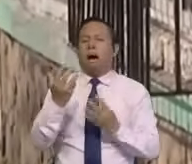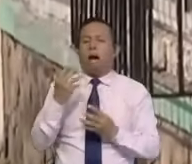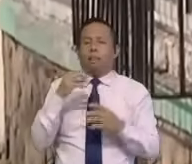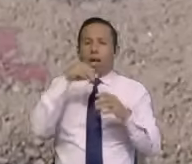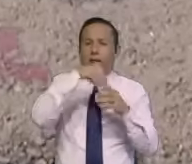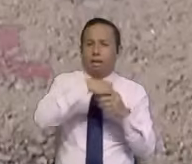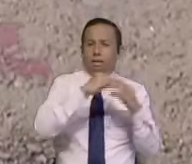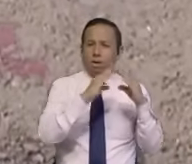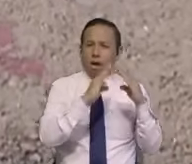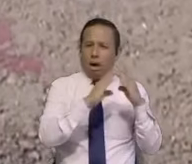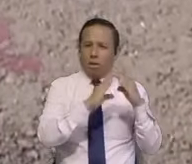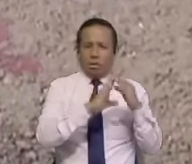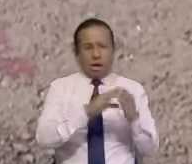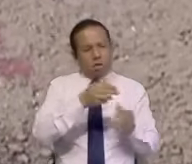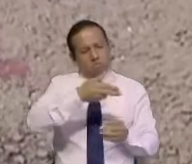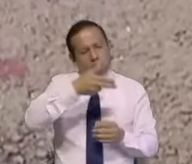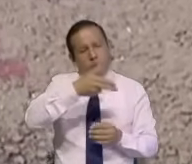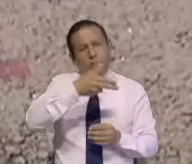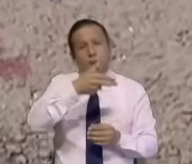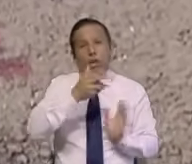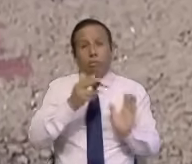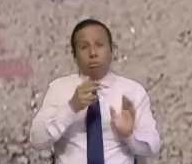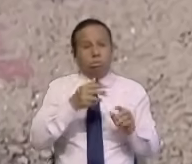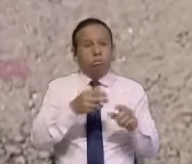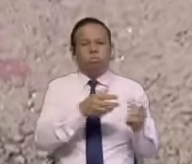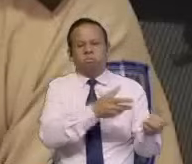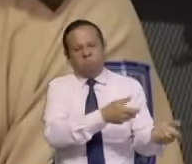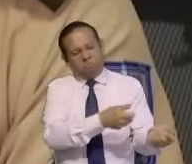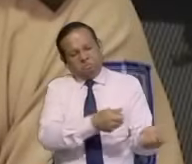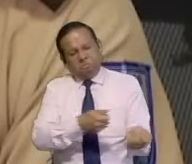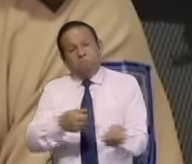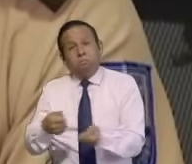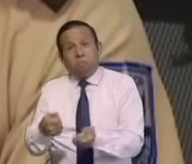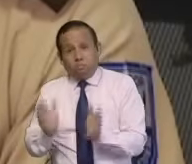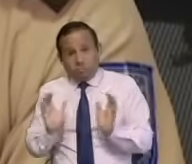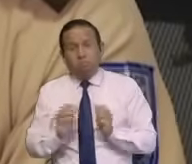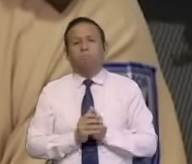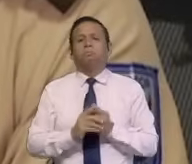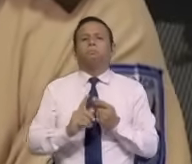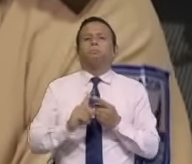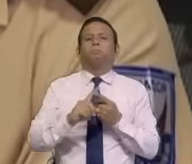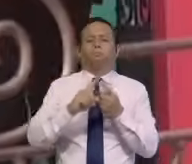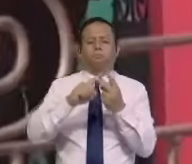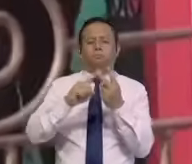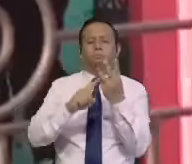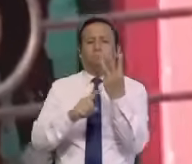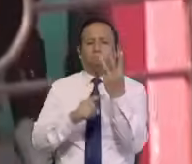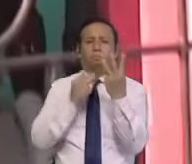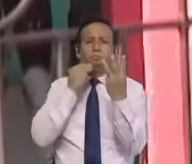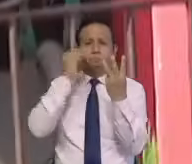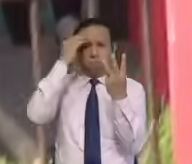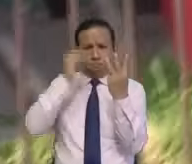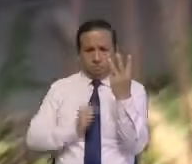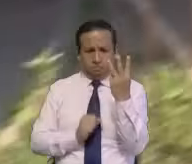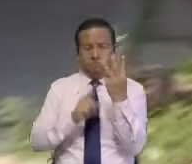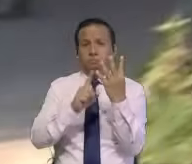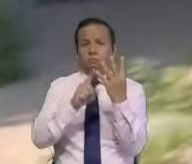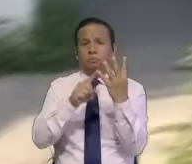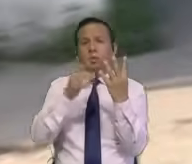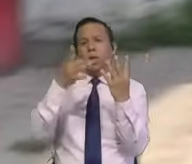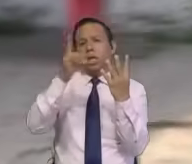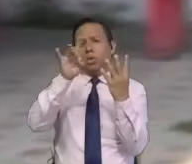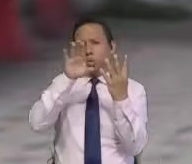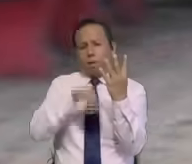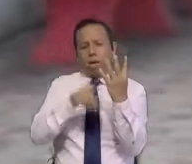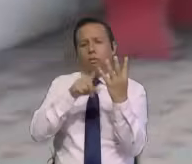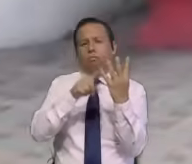casa, cuyo cadáver fue arrastrado. Tenemos 3 aprehendidos mayores de edad y un menor que ha sido aislado,